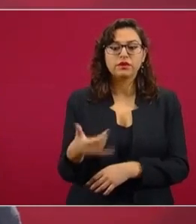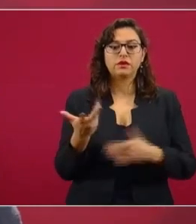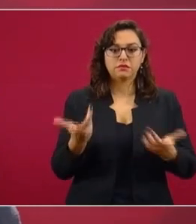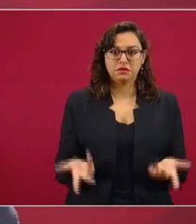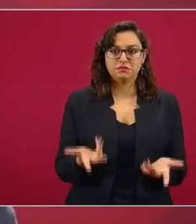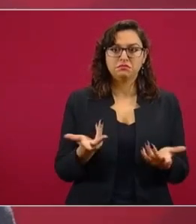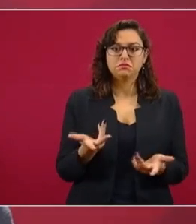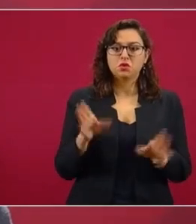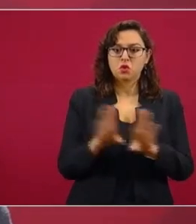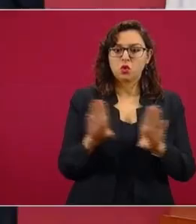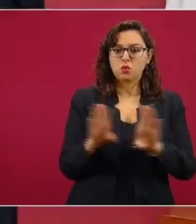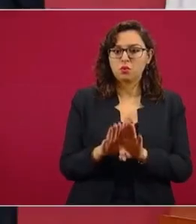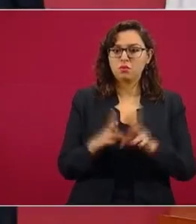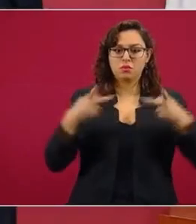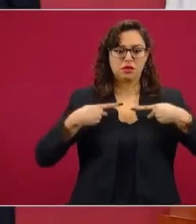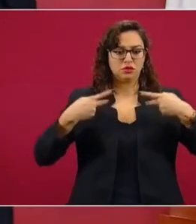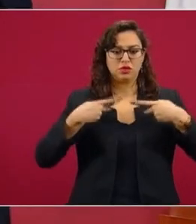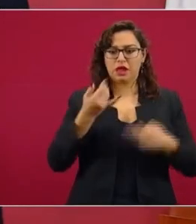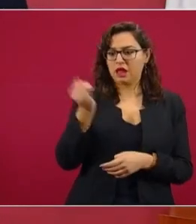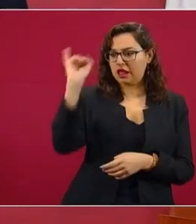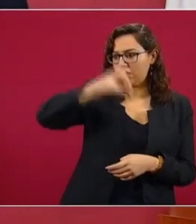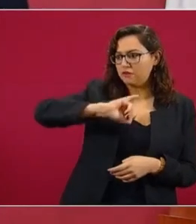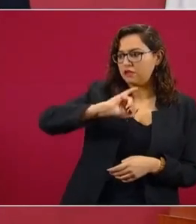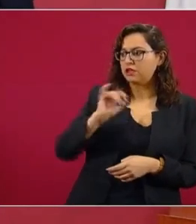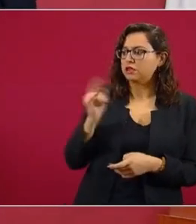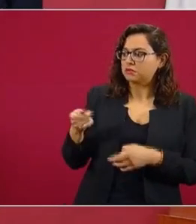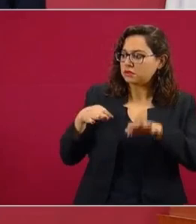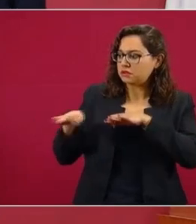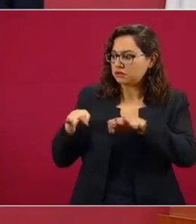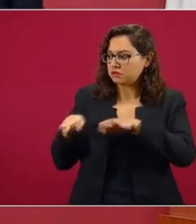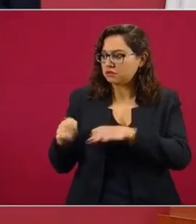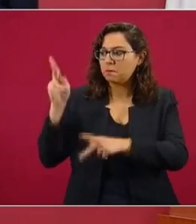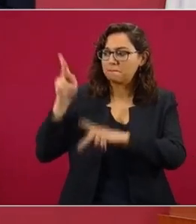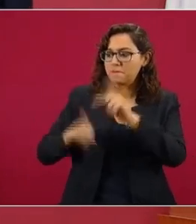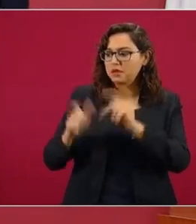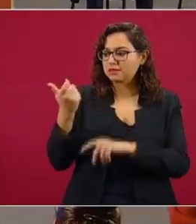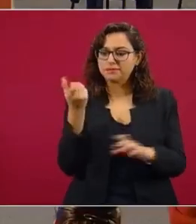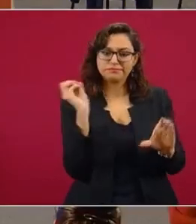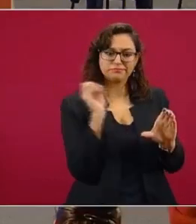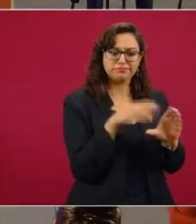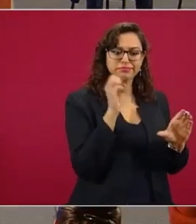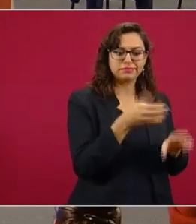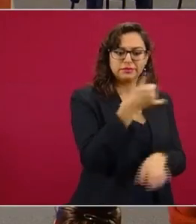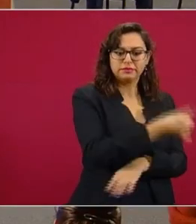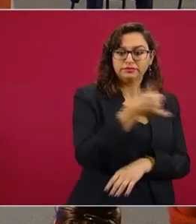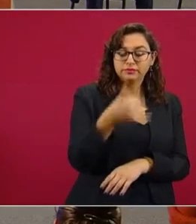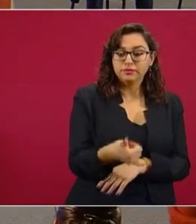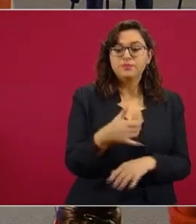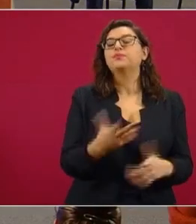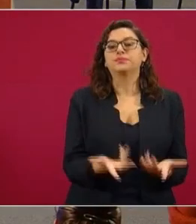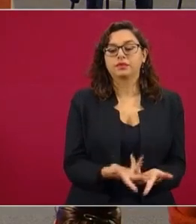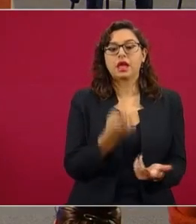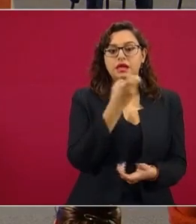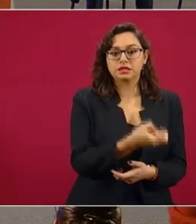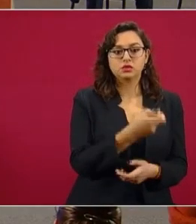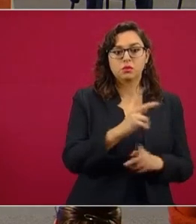las aportaciones que hacen los patrones a nombre de los trabajadores, y a través de estas aportaciones es que el Infonavit puede prestar del otro lado a quien